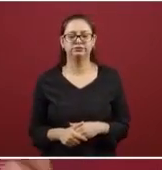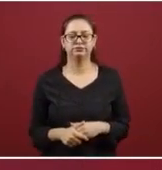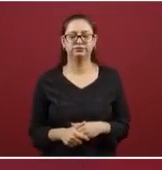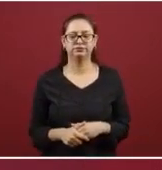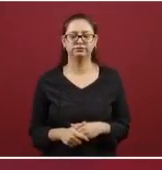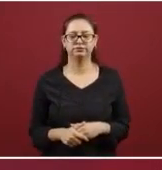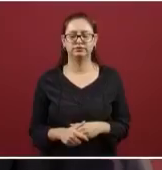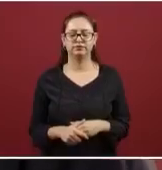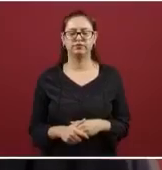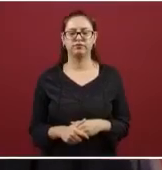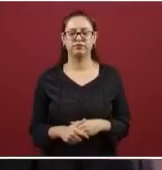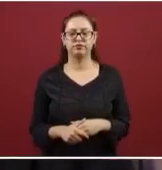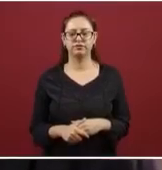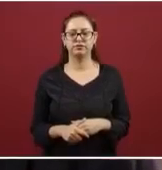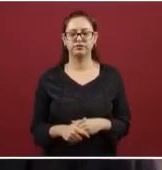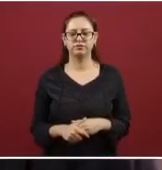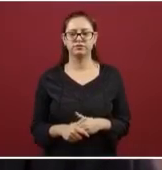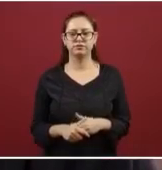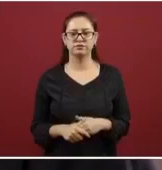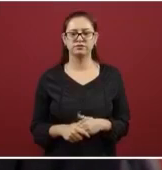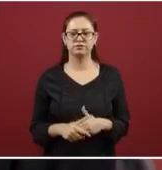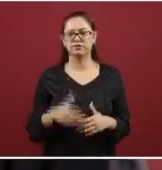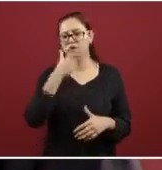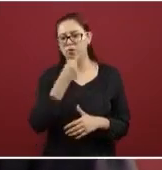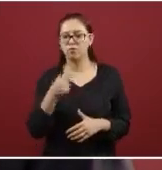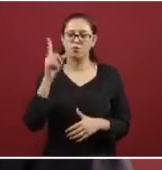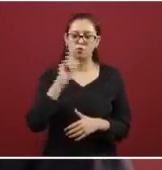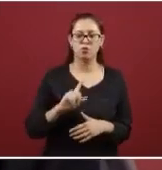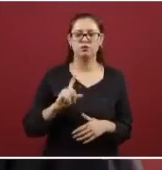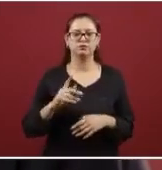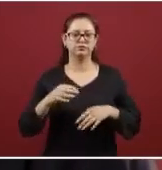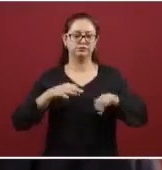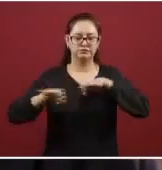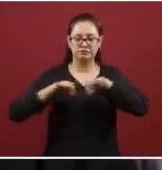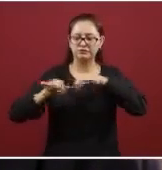en beneficio de los trabajadores de México.